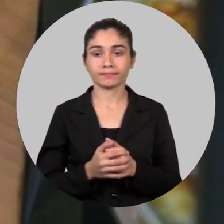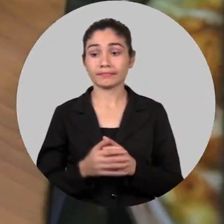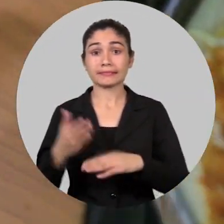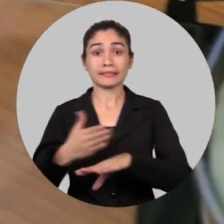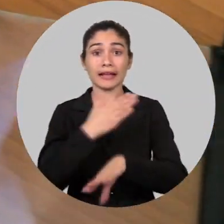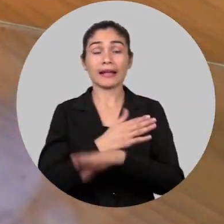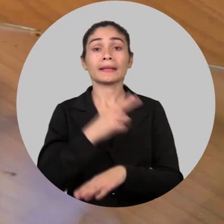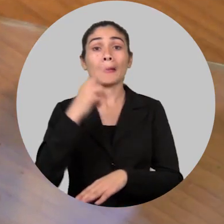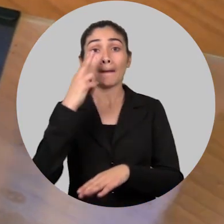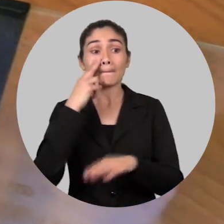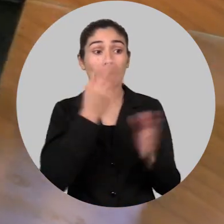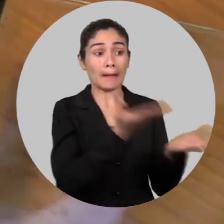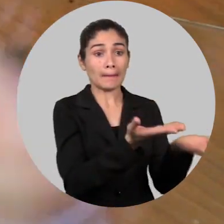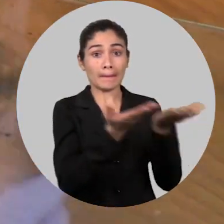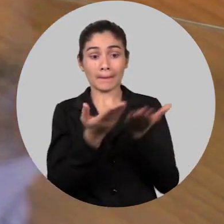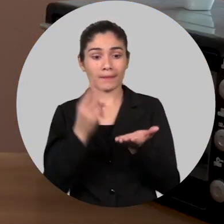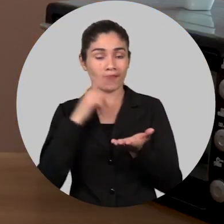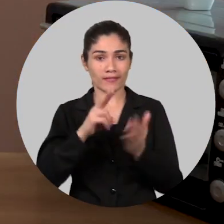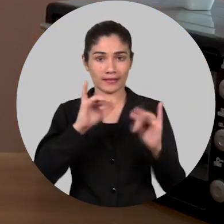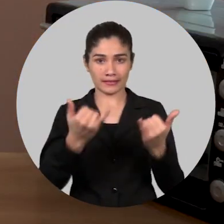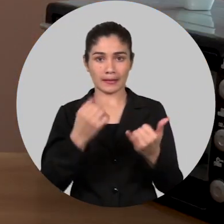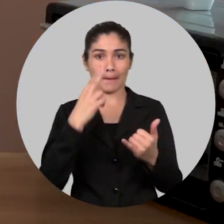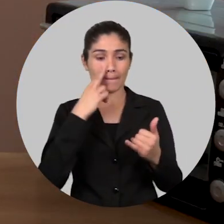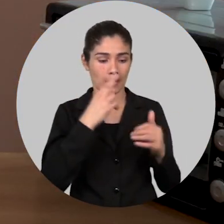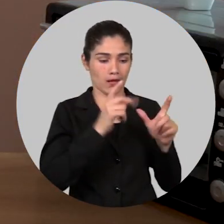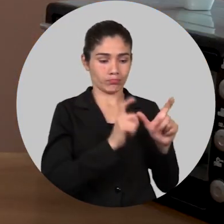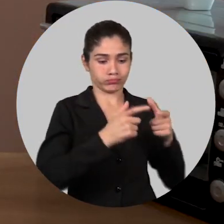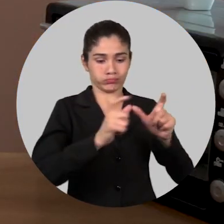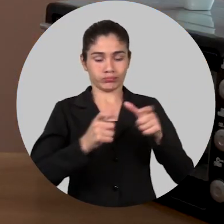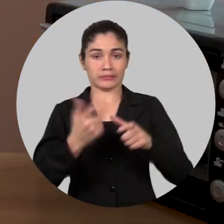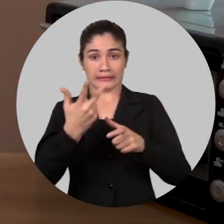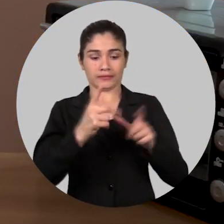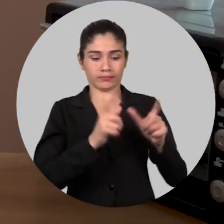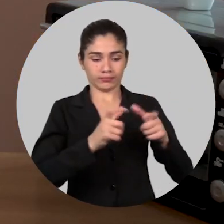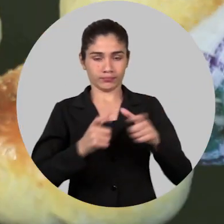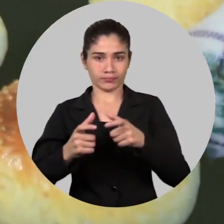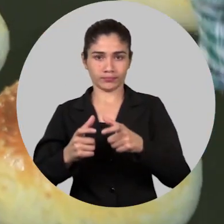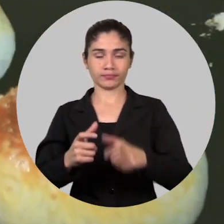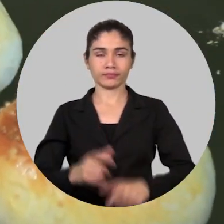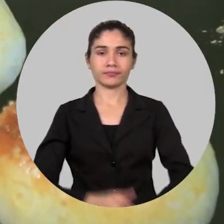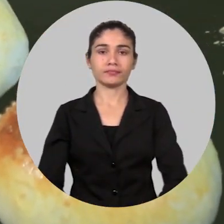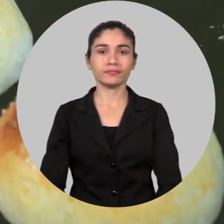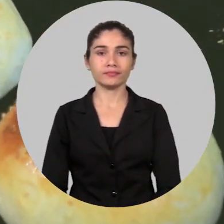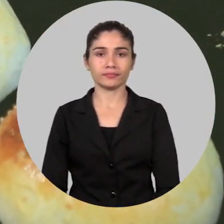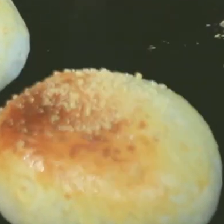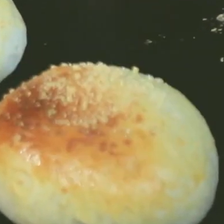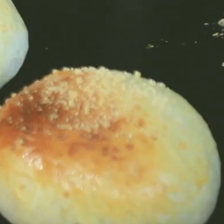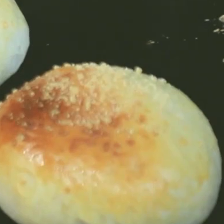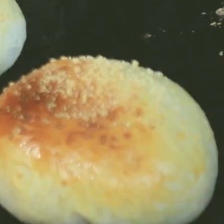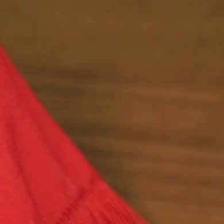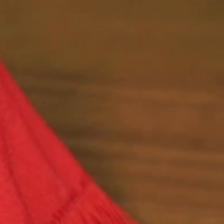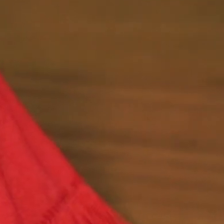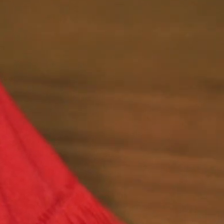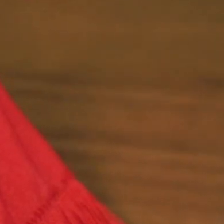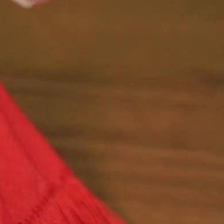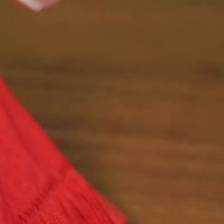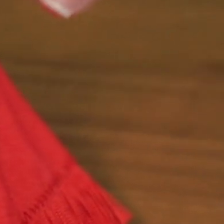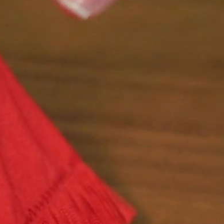Aquí ya sacamos los pancitos del horno. Vamos a servir en una panelita.